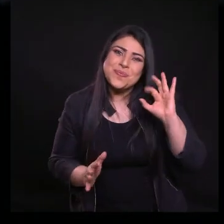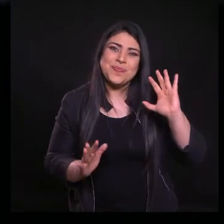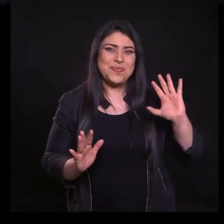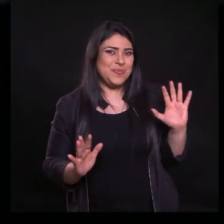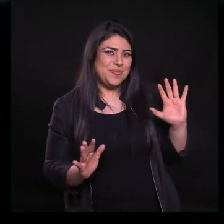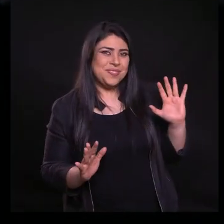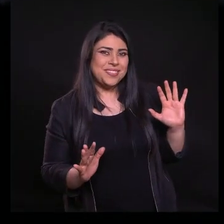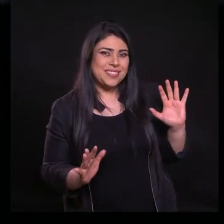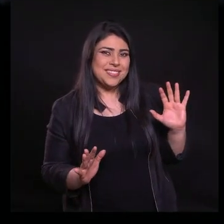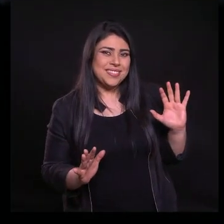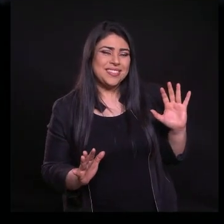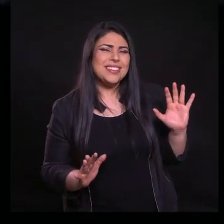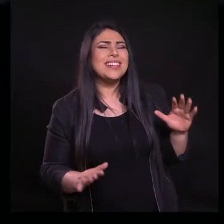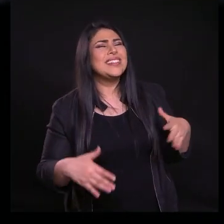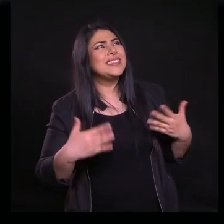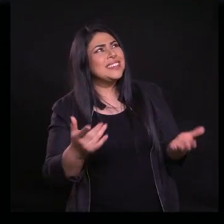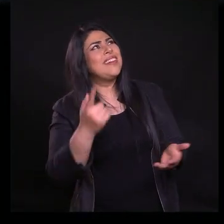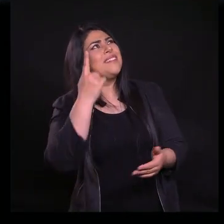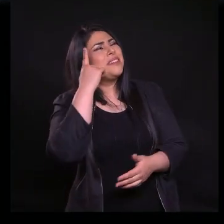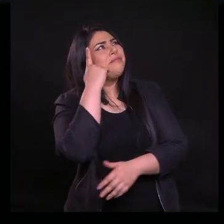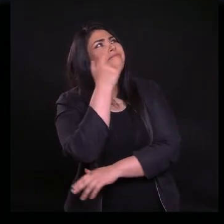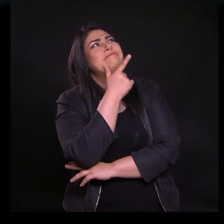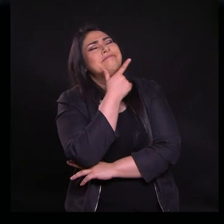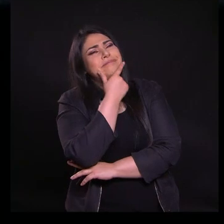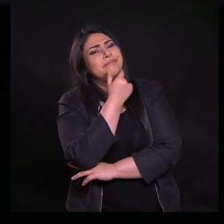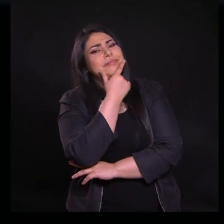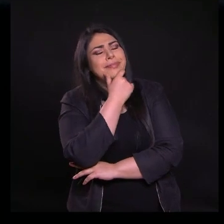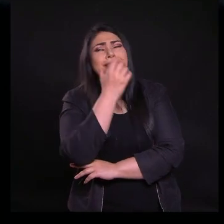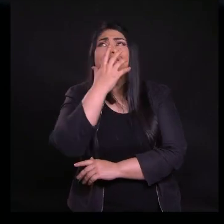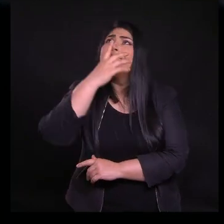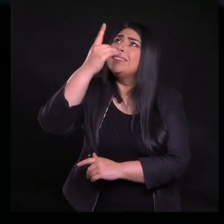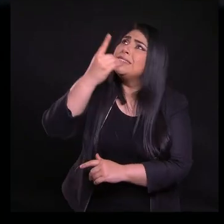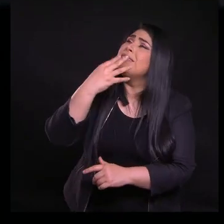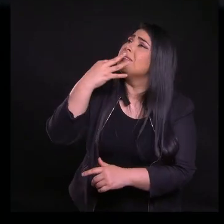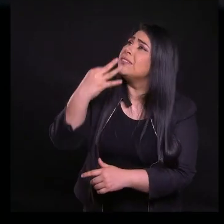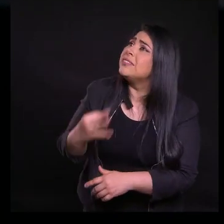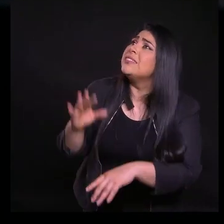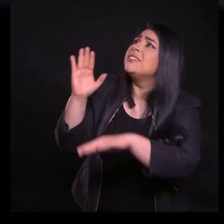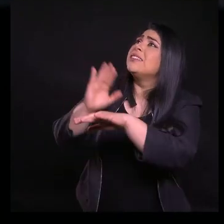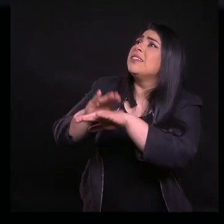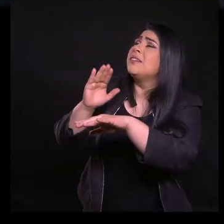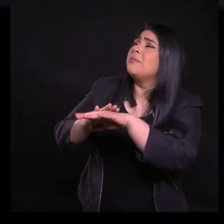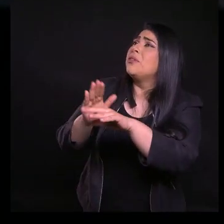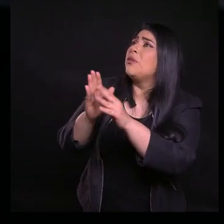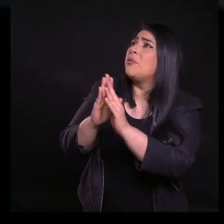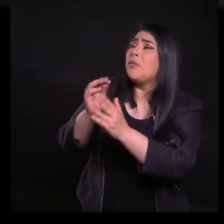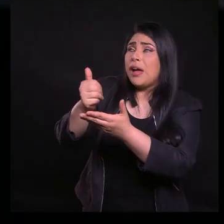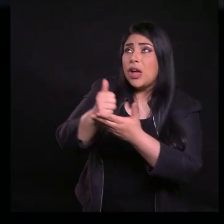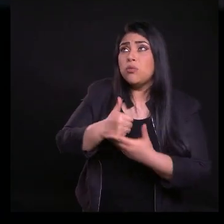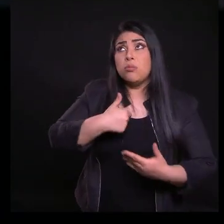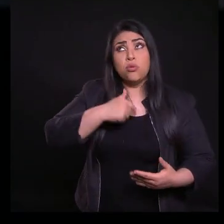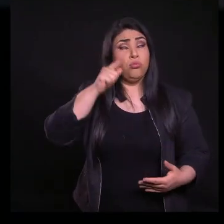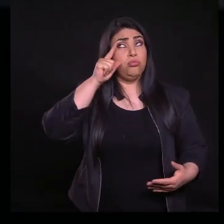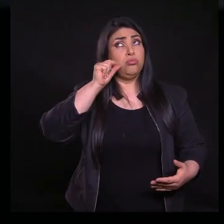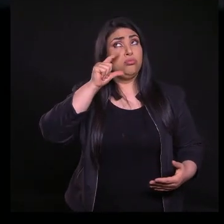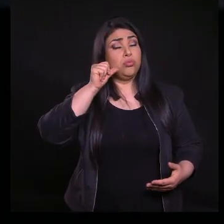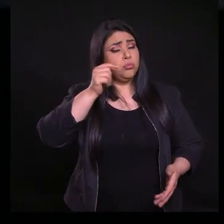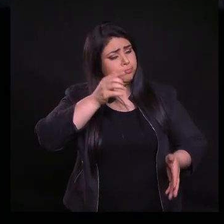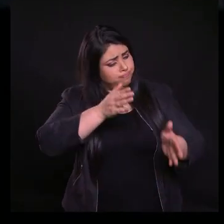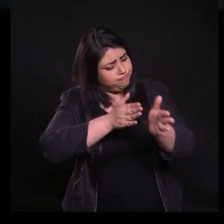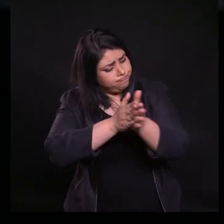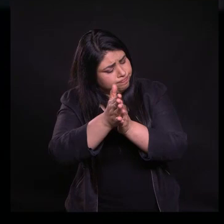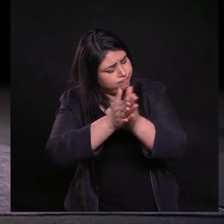y se pues un día pensando yo dije señor de verdad yo te pido que me hagas un hombre que aproveche el